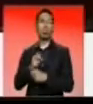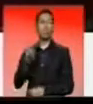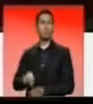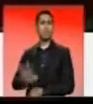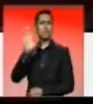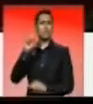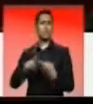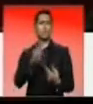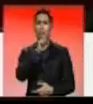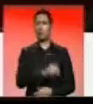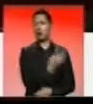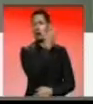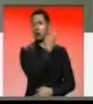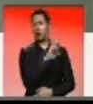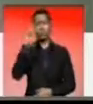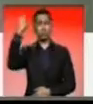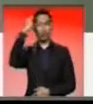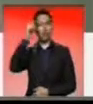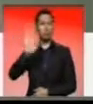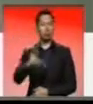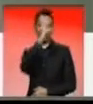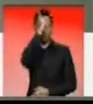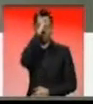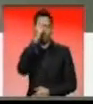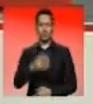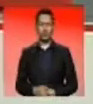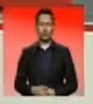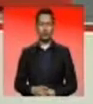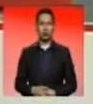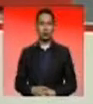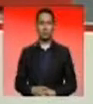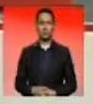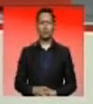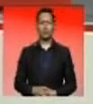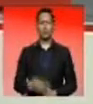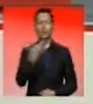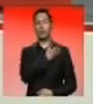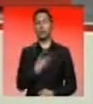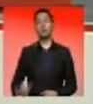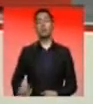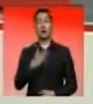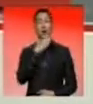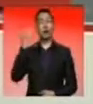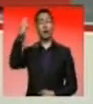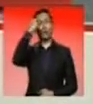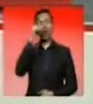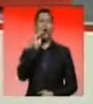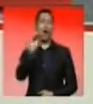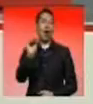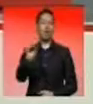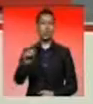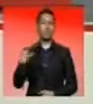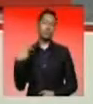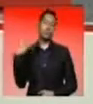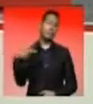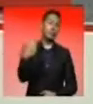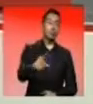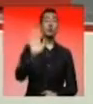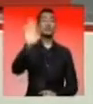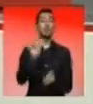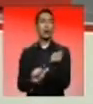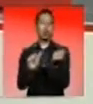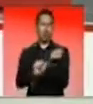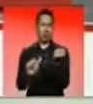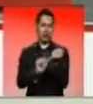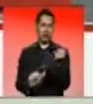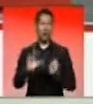que comprenden los gobiernos de Toledo, García y Humala. El presidente Rafael Correa alertó que en los próximos días su hermano Fabricio